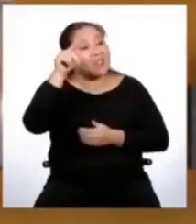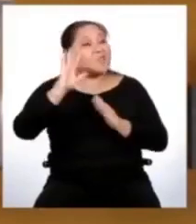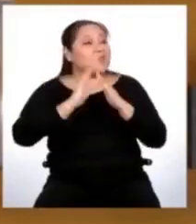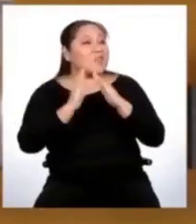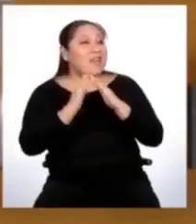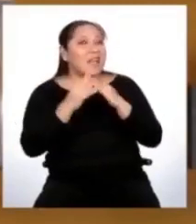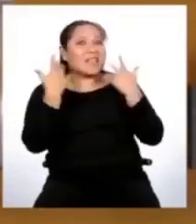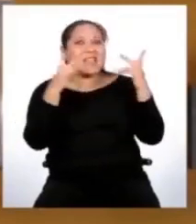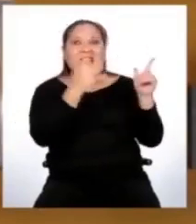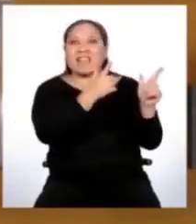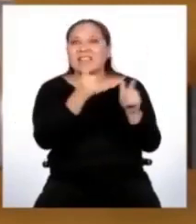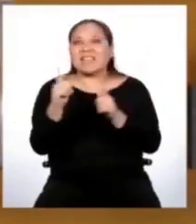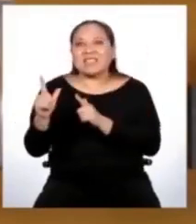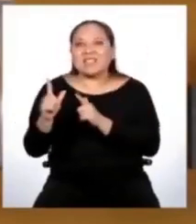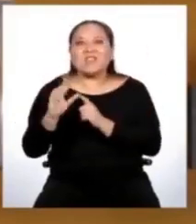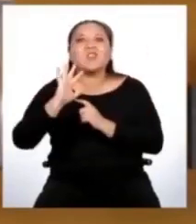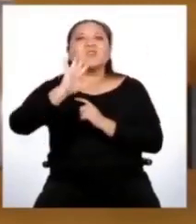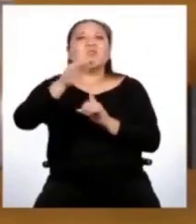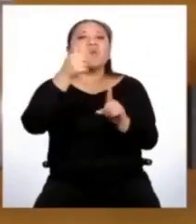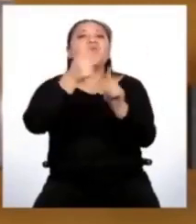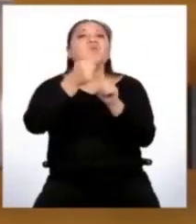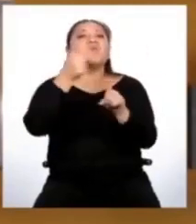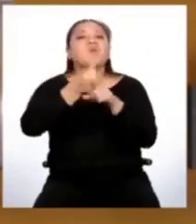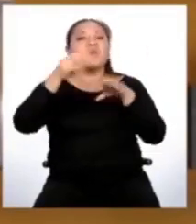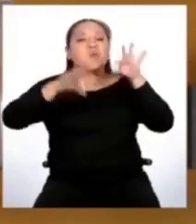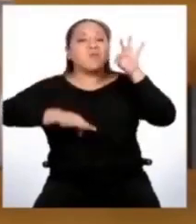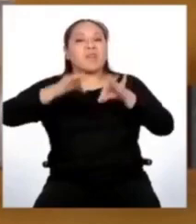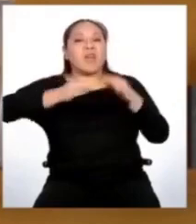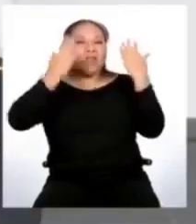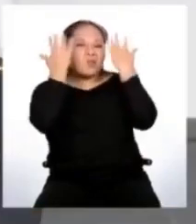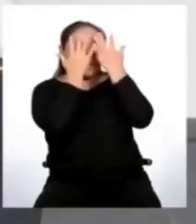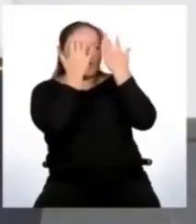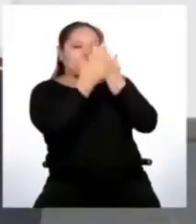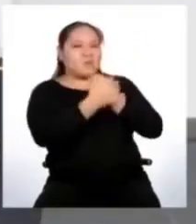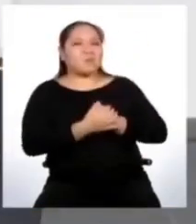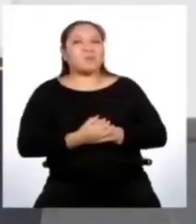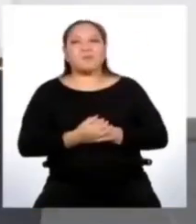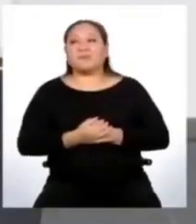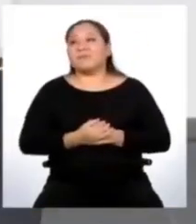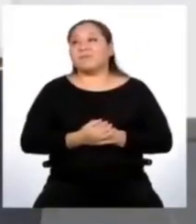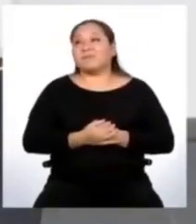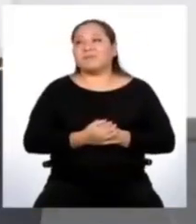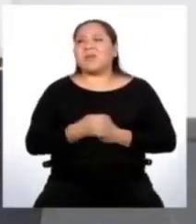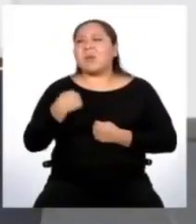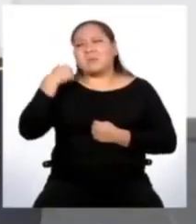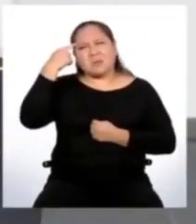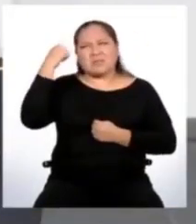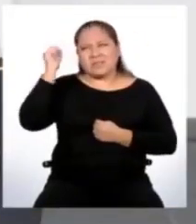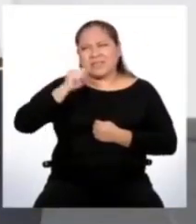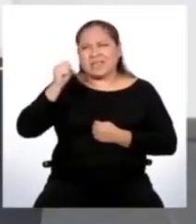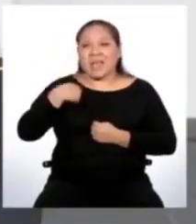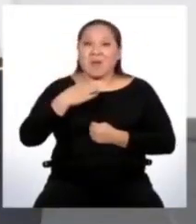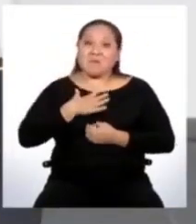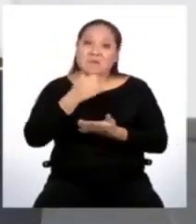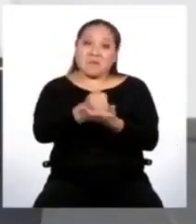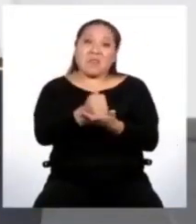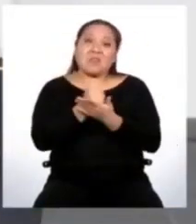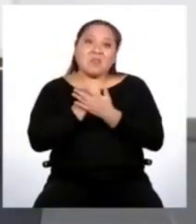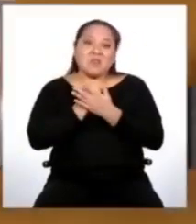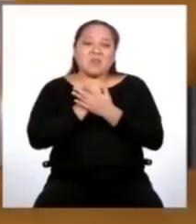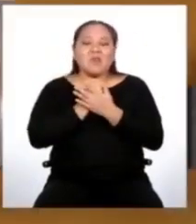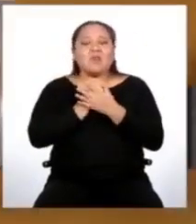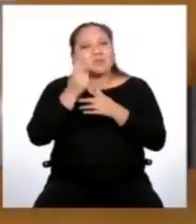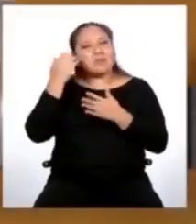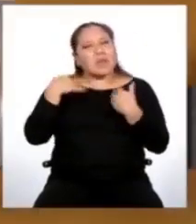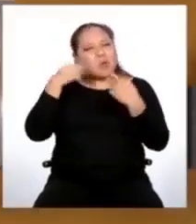ya tienen todo listo para hacer su propio teatro de sombras. Seguro que sí. A mí me ayudó muchísimo tener un propósito